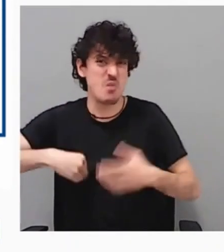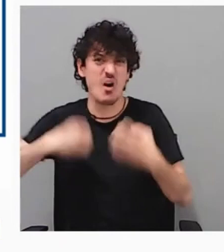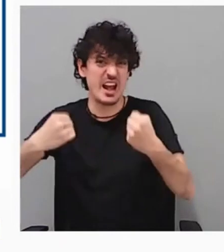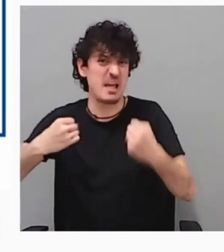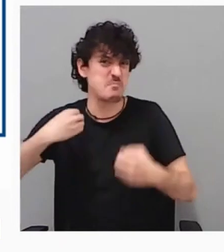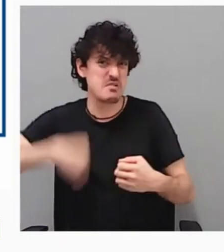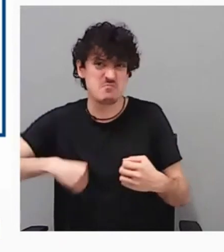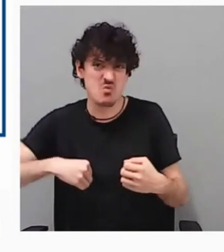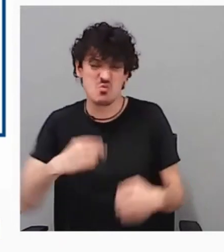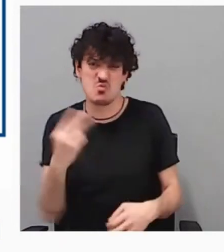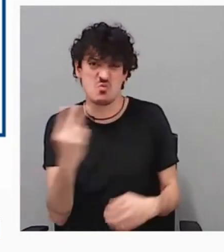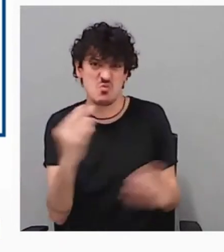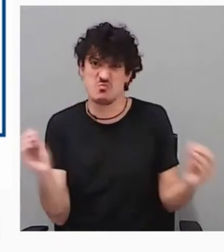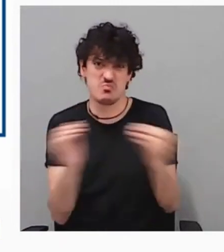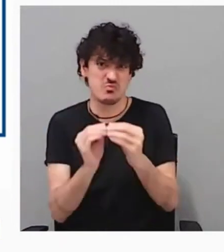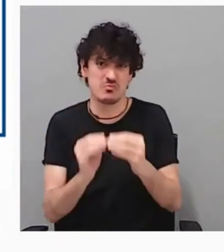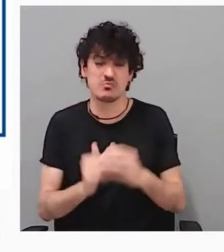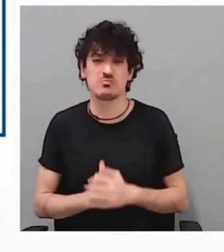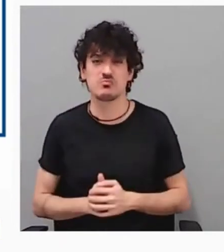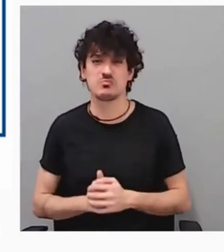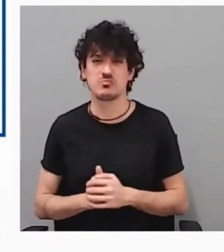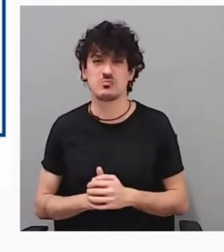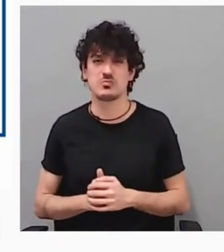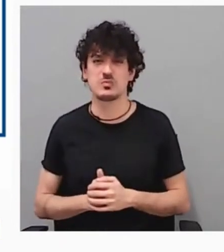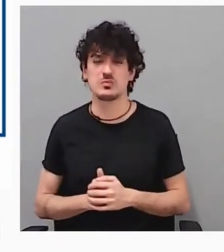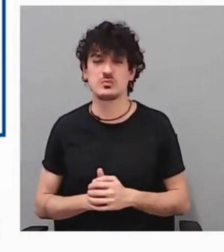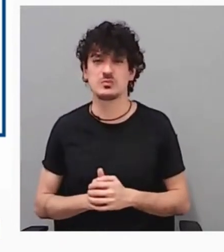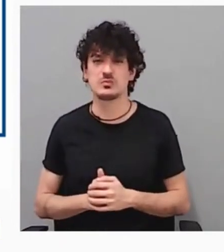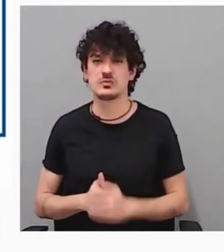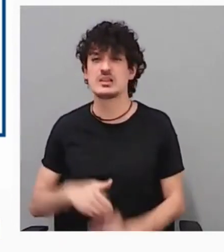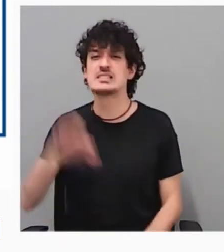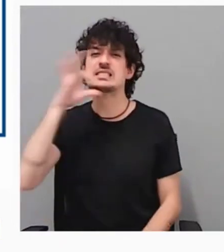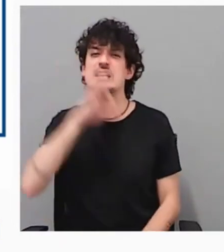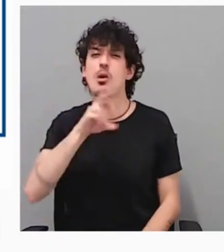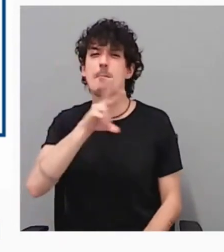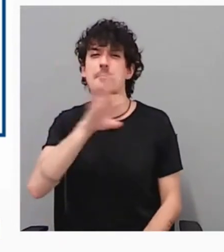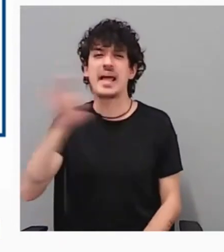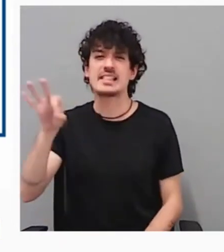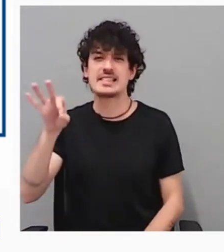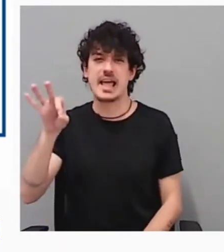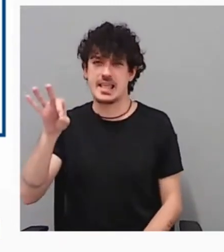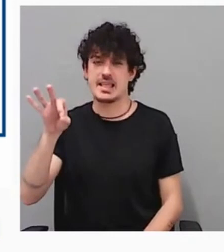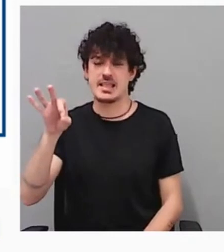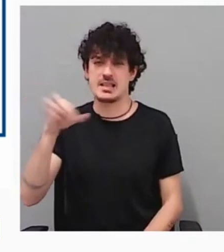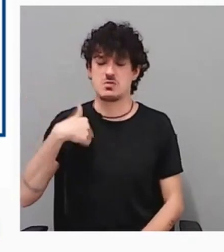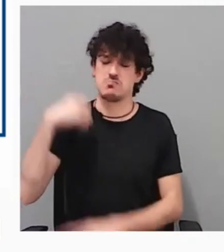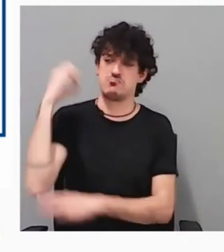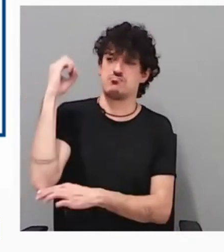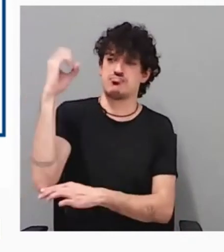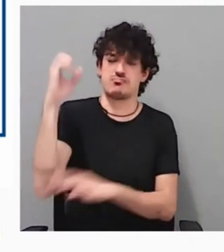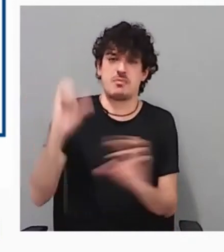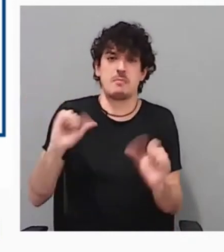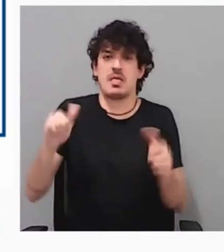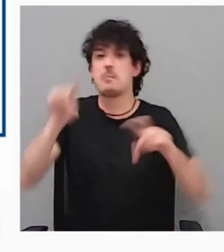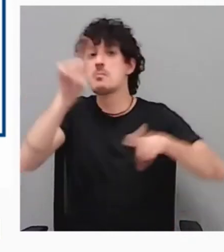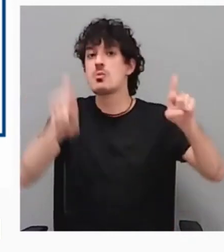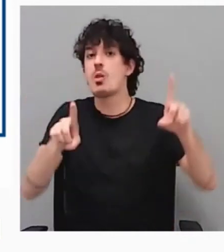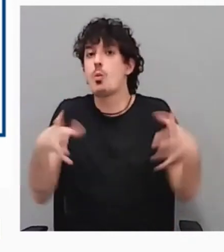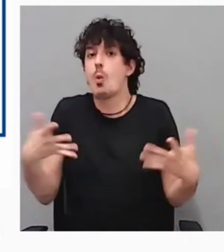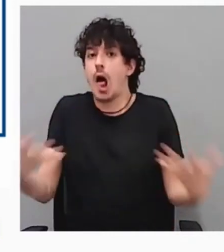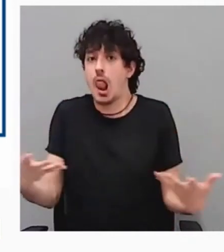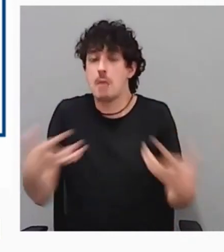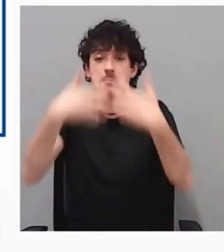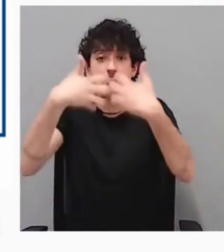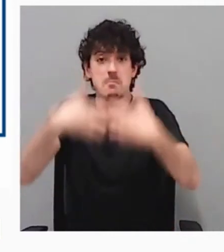nosotros la gran pregunta que empezó en el siglo XX y que empecé yo mi charla con ella, y es: ¿podemos crear máquinas